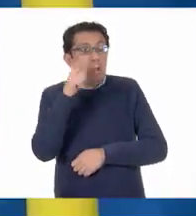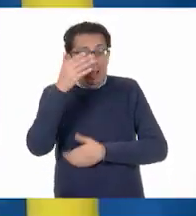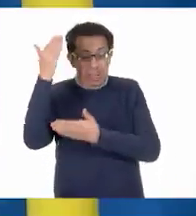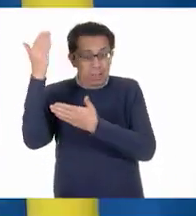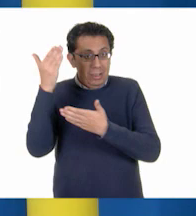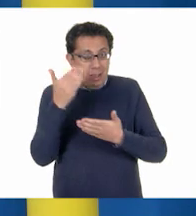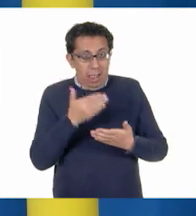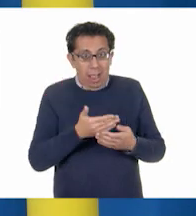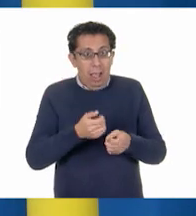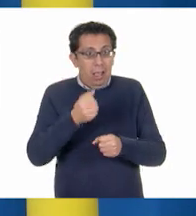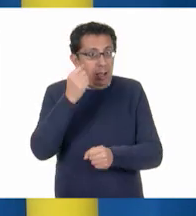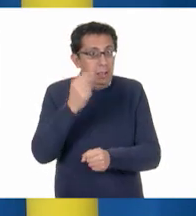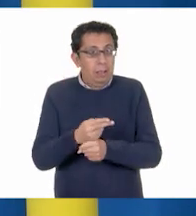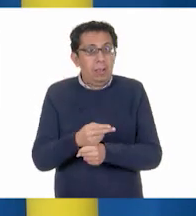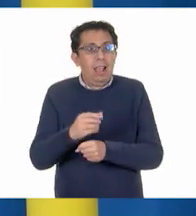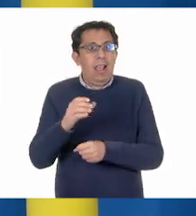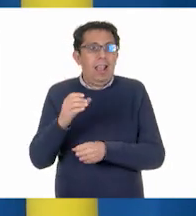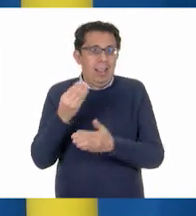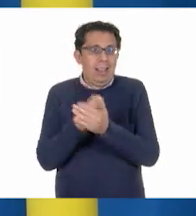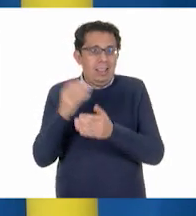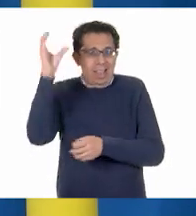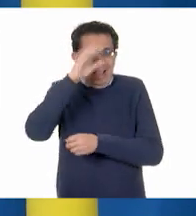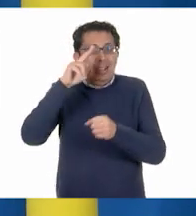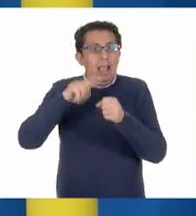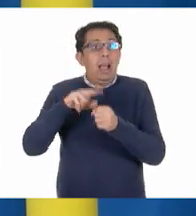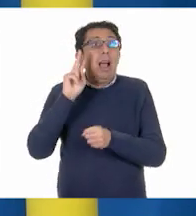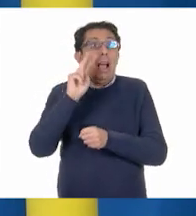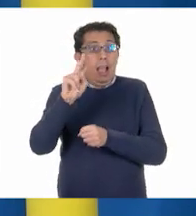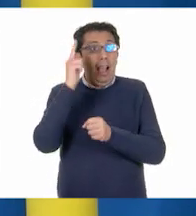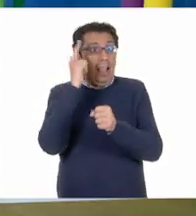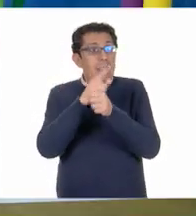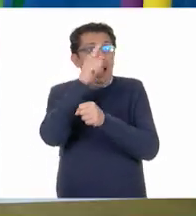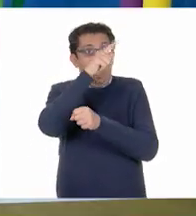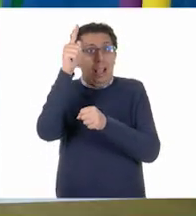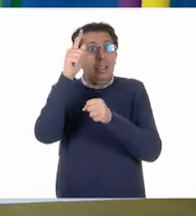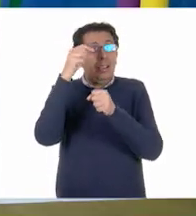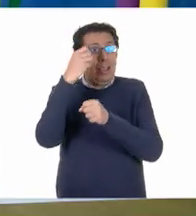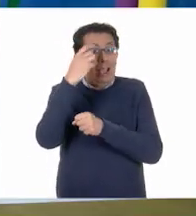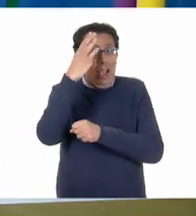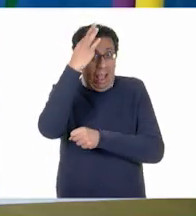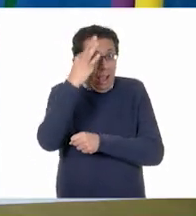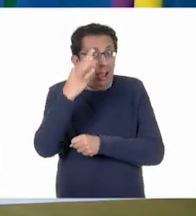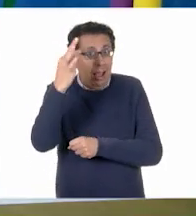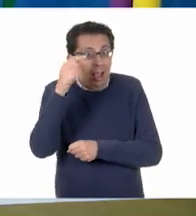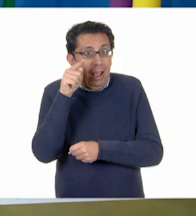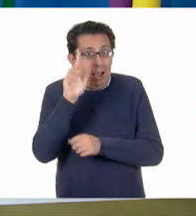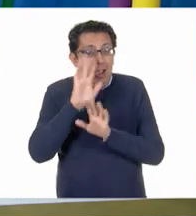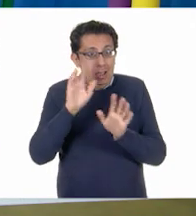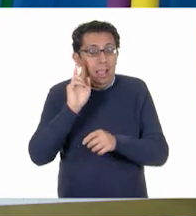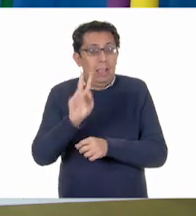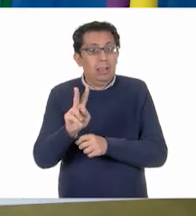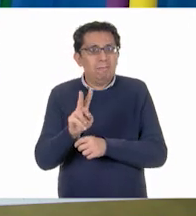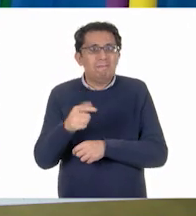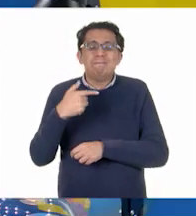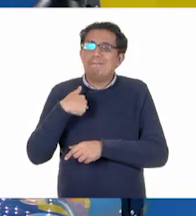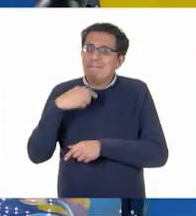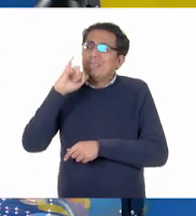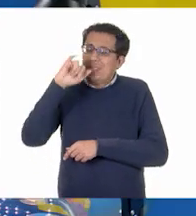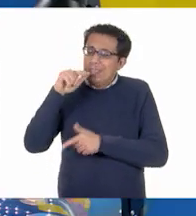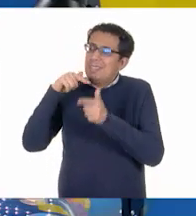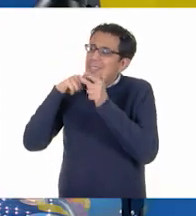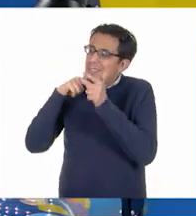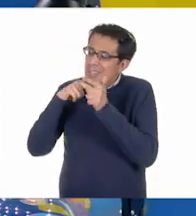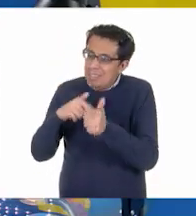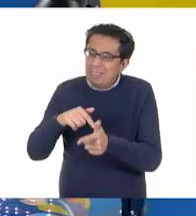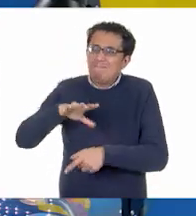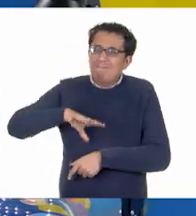ciencias naturales. ¿Vieron la adivinanza que les escribí en el pizarrón? Sí, y de hecho, pues seguimos tratando de adivinar